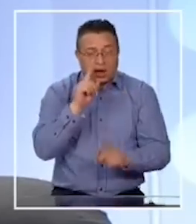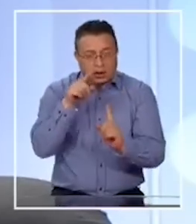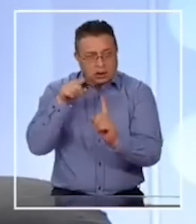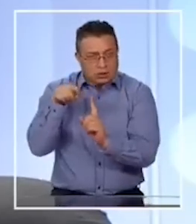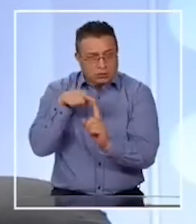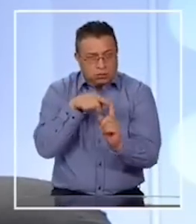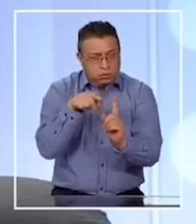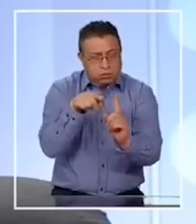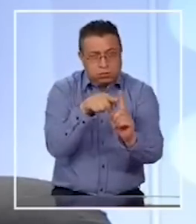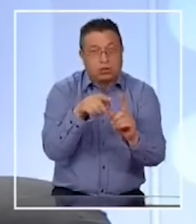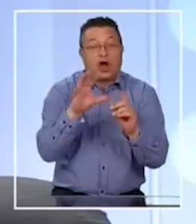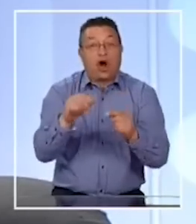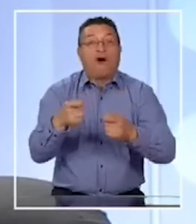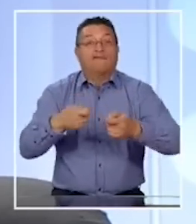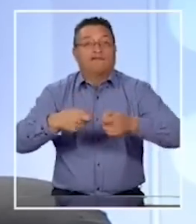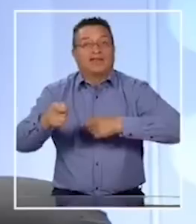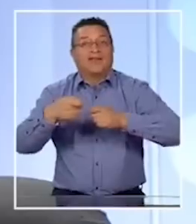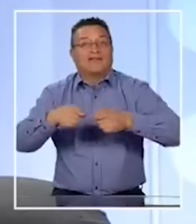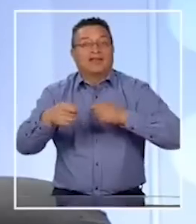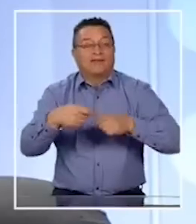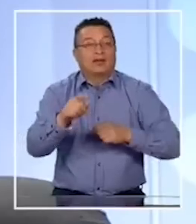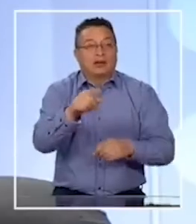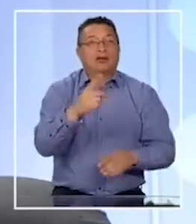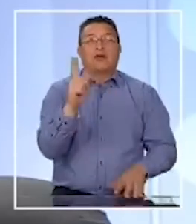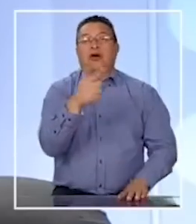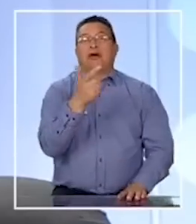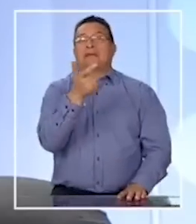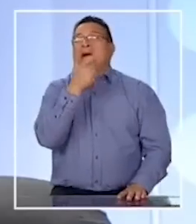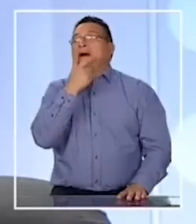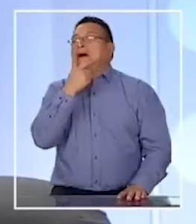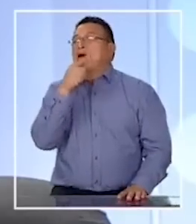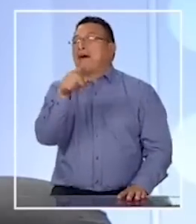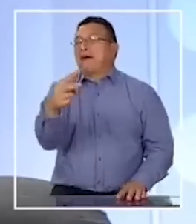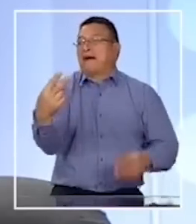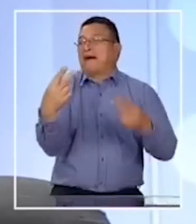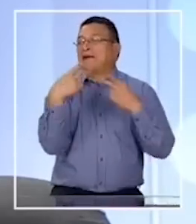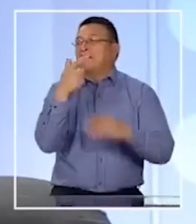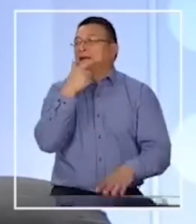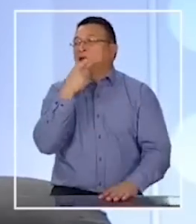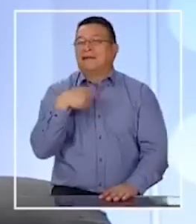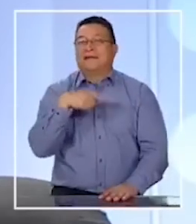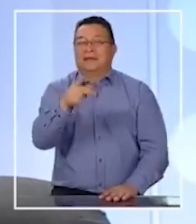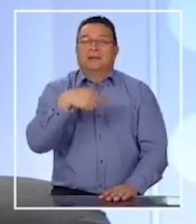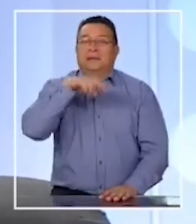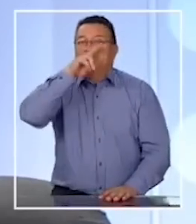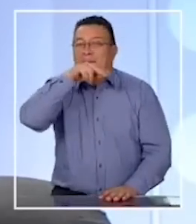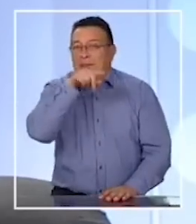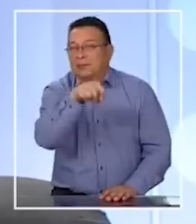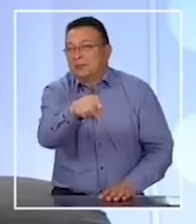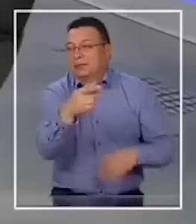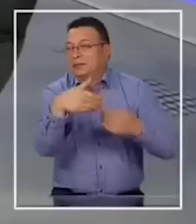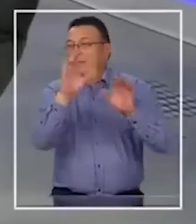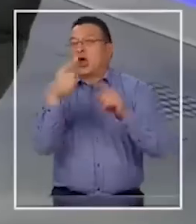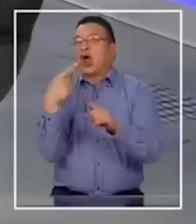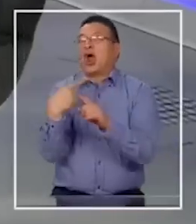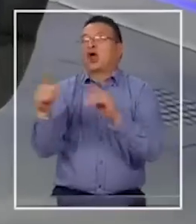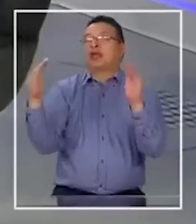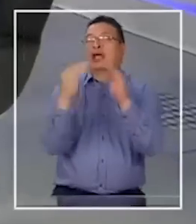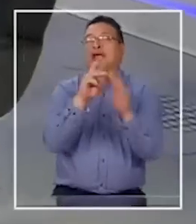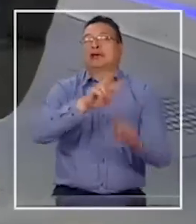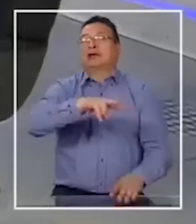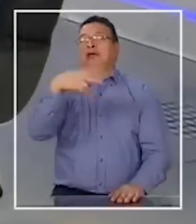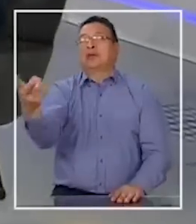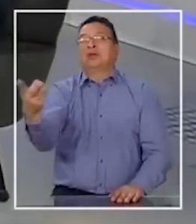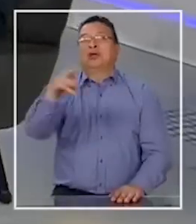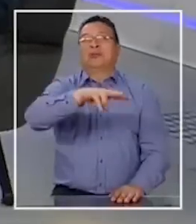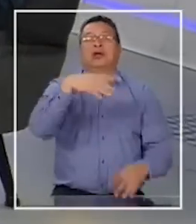seguimiento o a lo mejor están vendiendo hoy día se están matando de la risa escuchándonos riéndose de lo inocente que es usted nosotros en otra casa